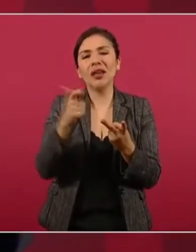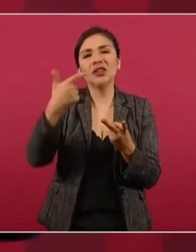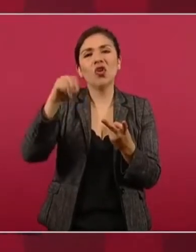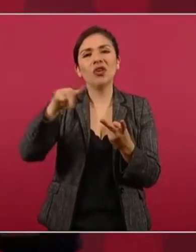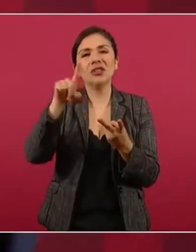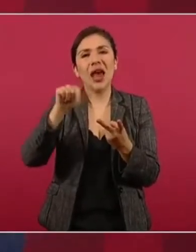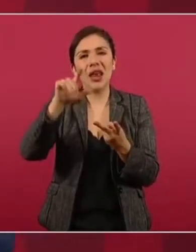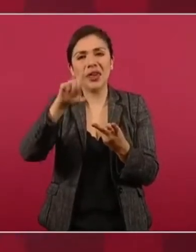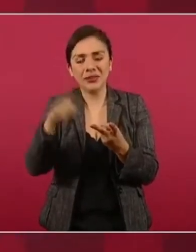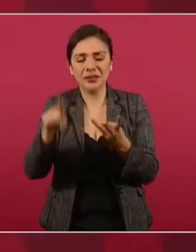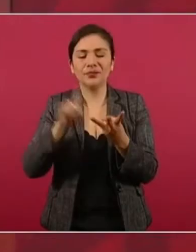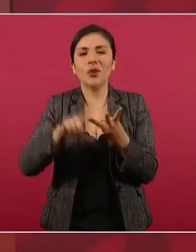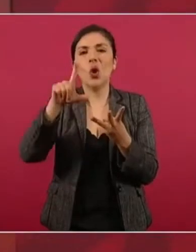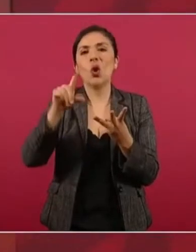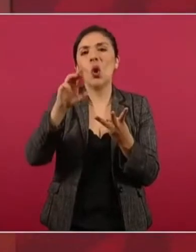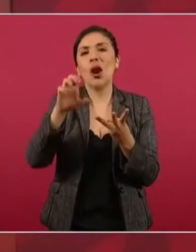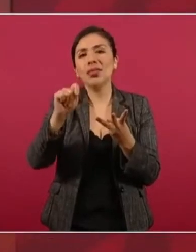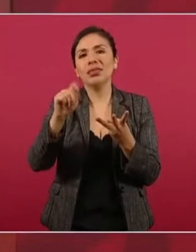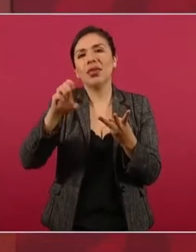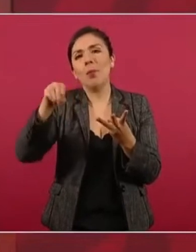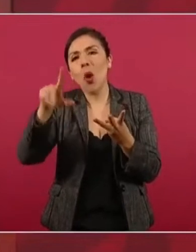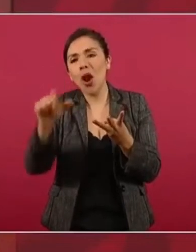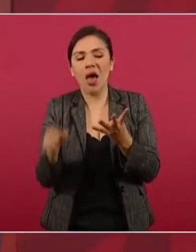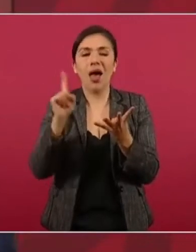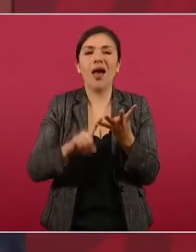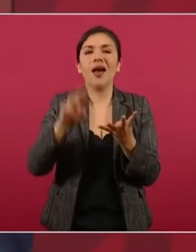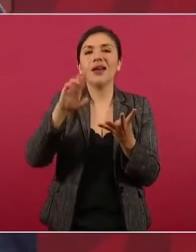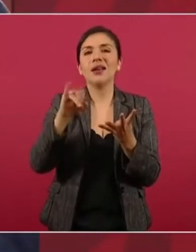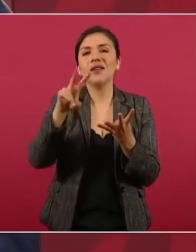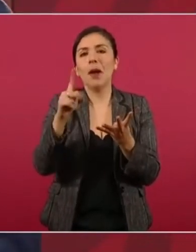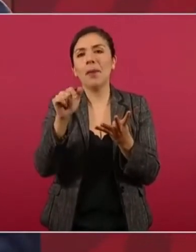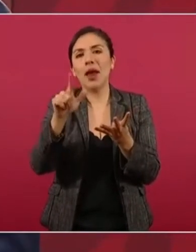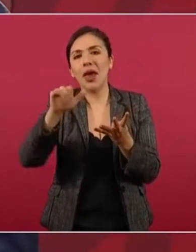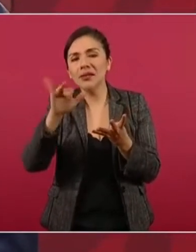es Lore de Mola, es Riva Palacio,